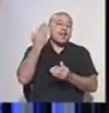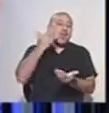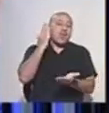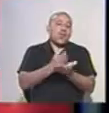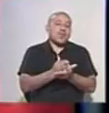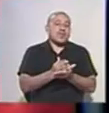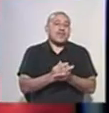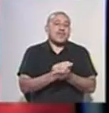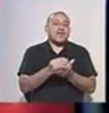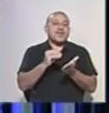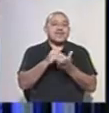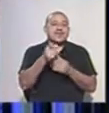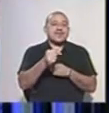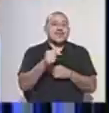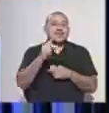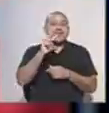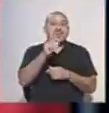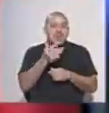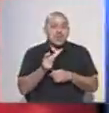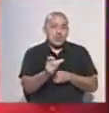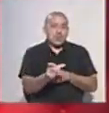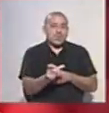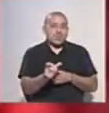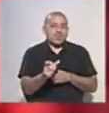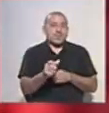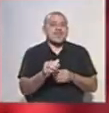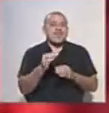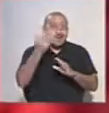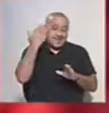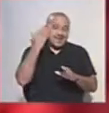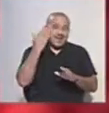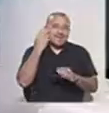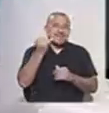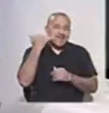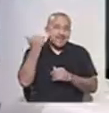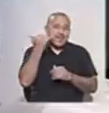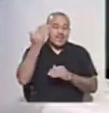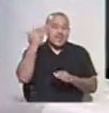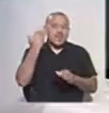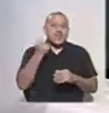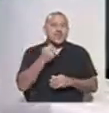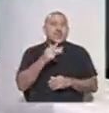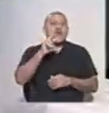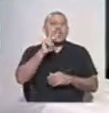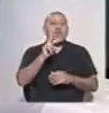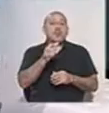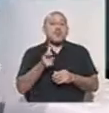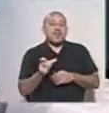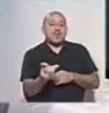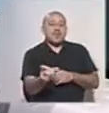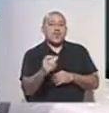el sapo. De Videoclub la cuponera. Bueno, es la última vez que fue al tablado. Los Videoclub, no, estaban en retirada, año, creo. Claro, en el